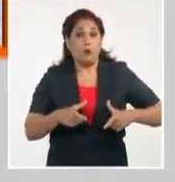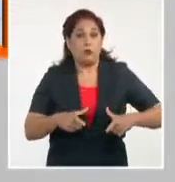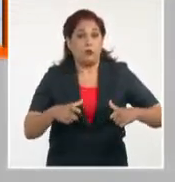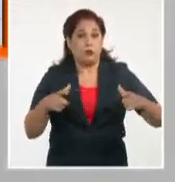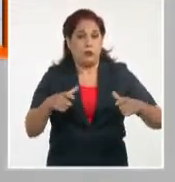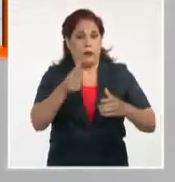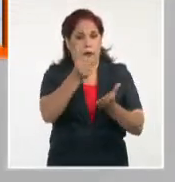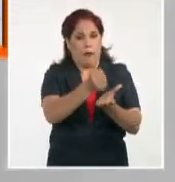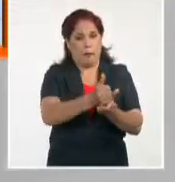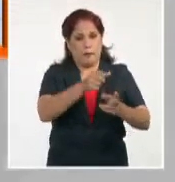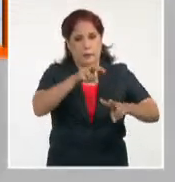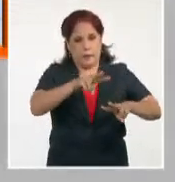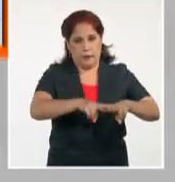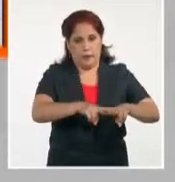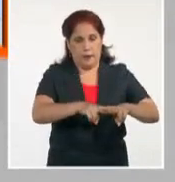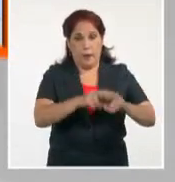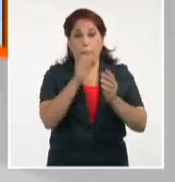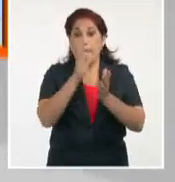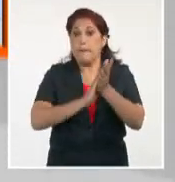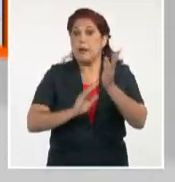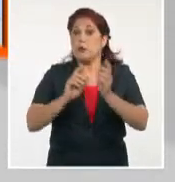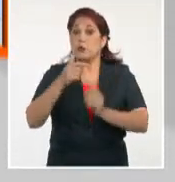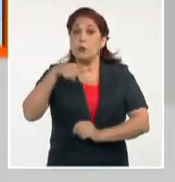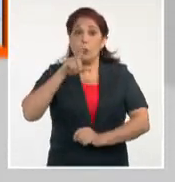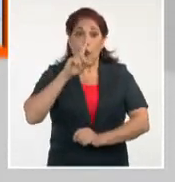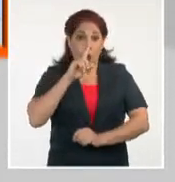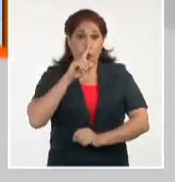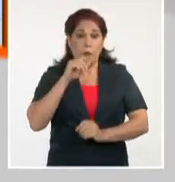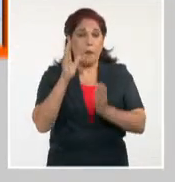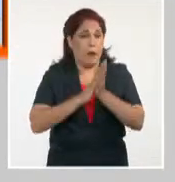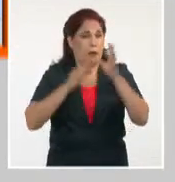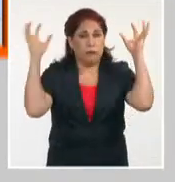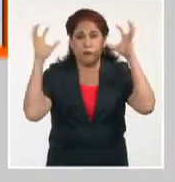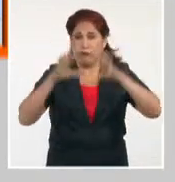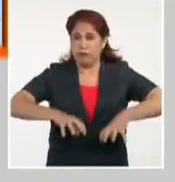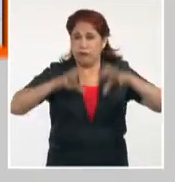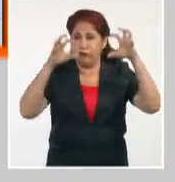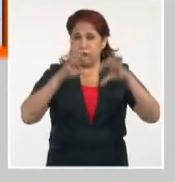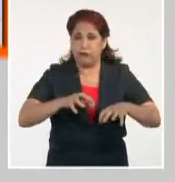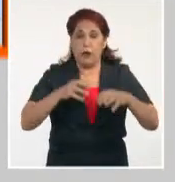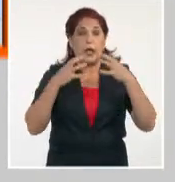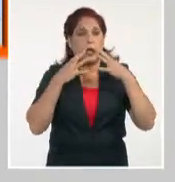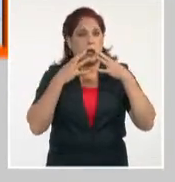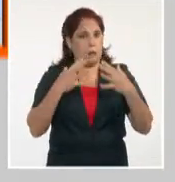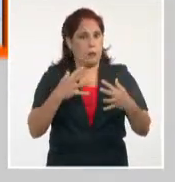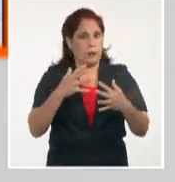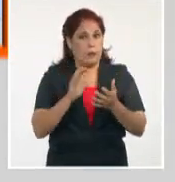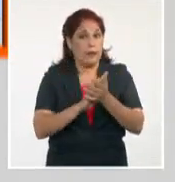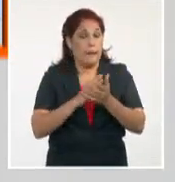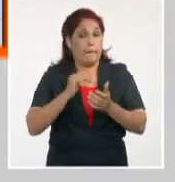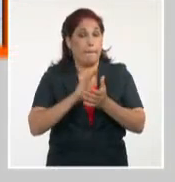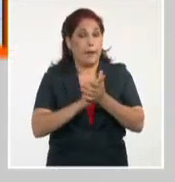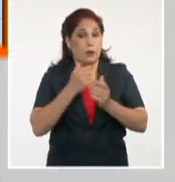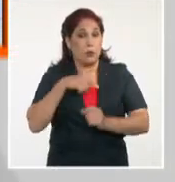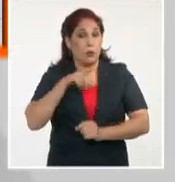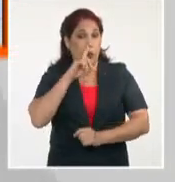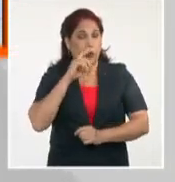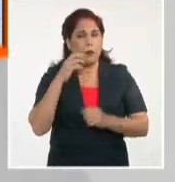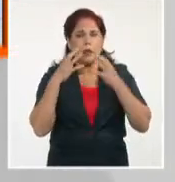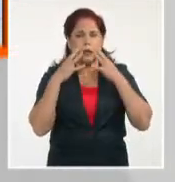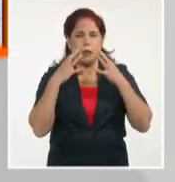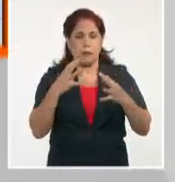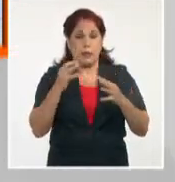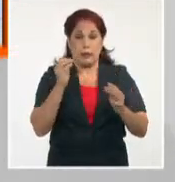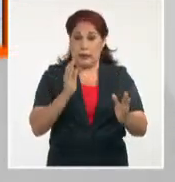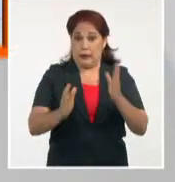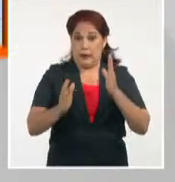capital. Y en el mes de junio, que fue un mes lluvioso, además muy importante porque es el mes más lluvioso de la